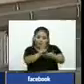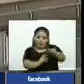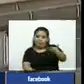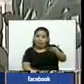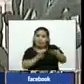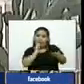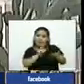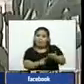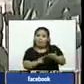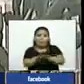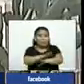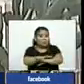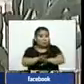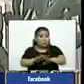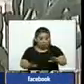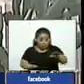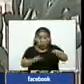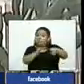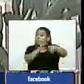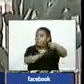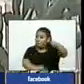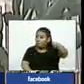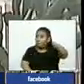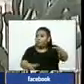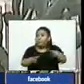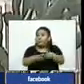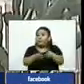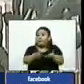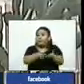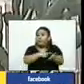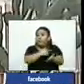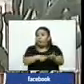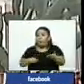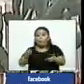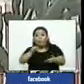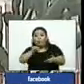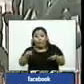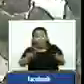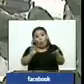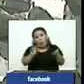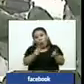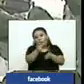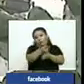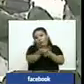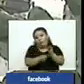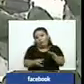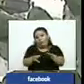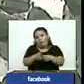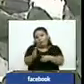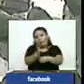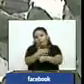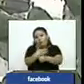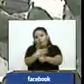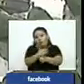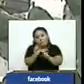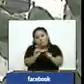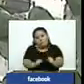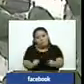resolución, al quedar en firme esta decisión, ni el nombre ni el logo que identifica a esta agrupación